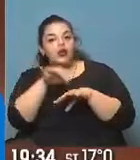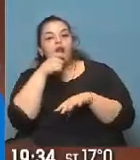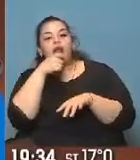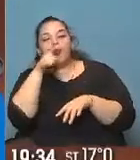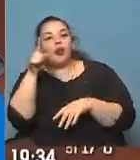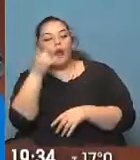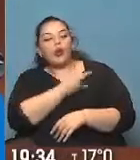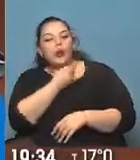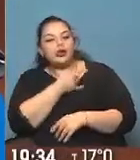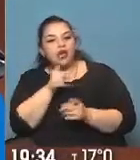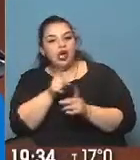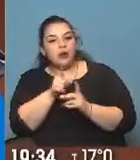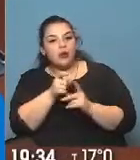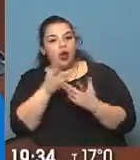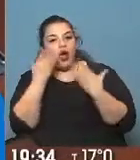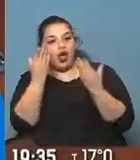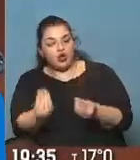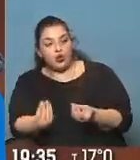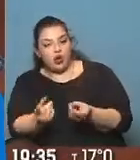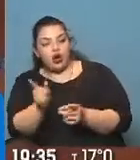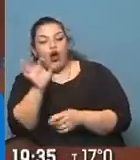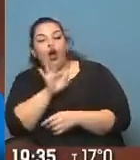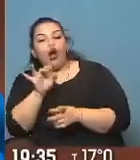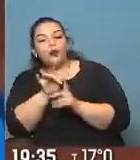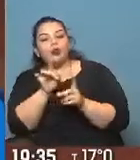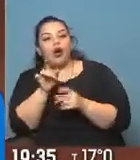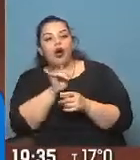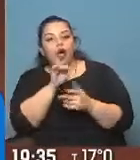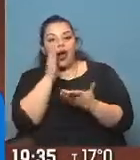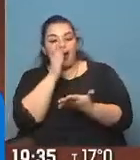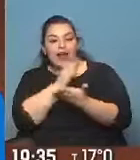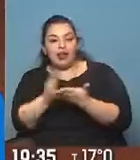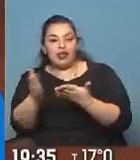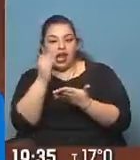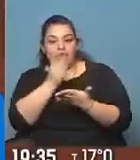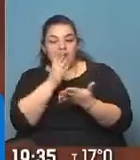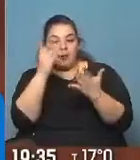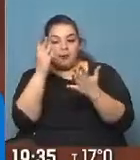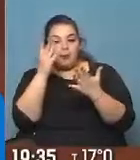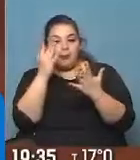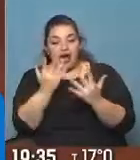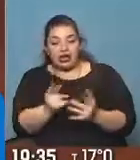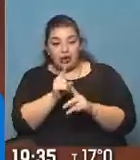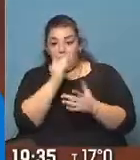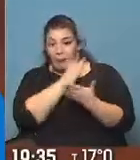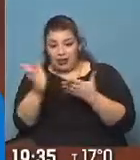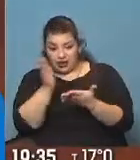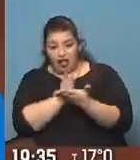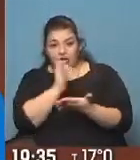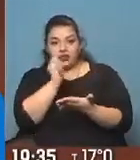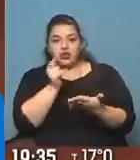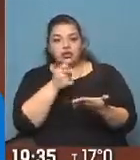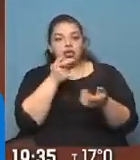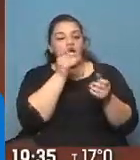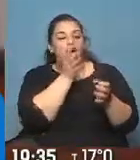de dar más de la mitad de las materias que cursan porque la inclusión en educación no se da con tener a alguien adentro